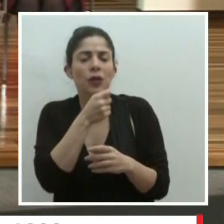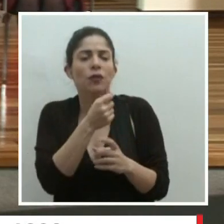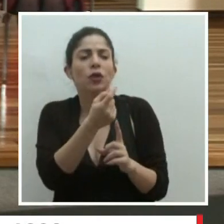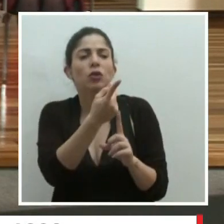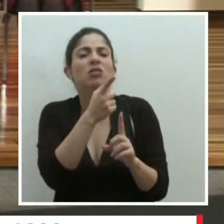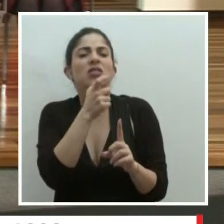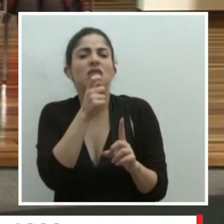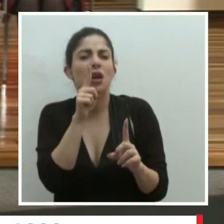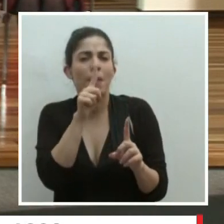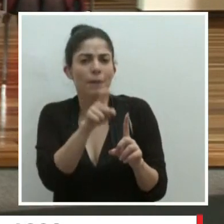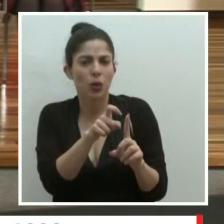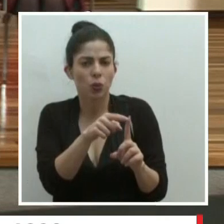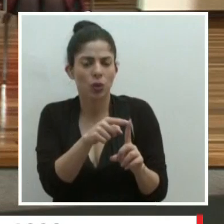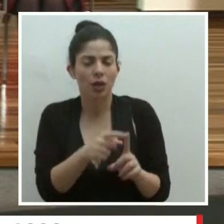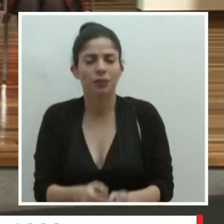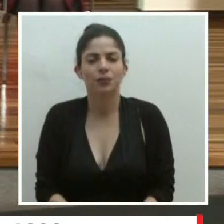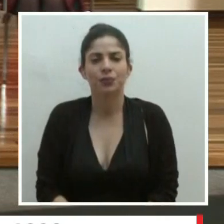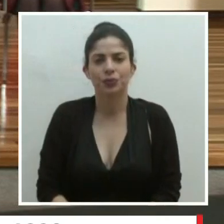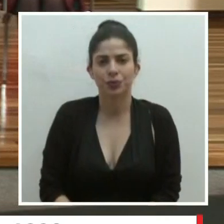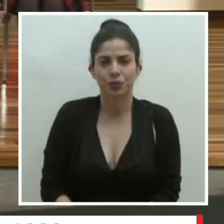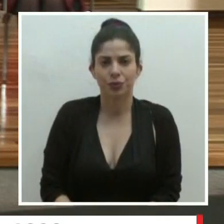consulta.